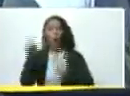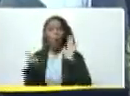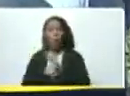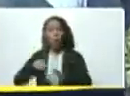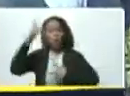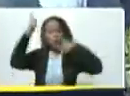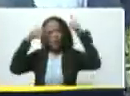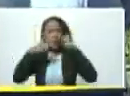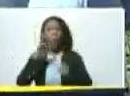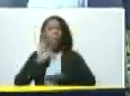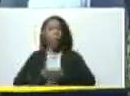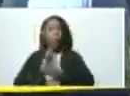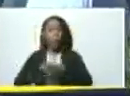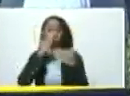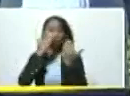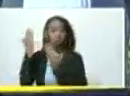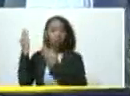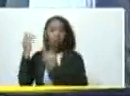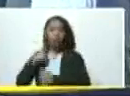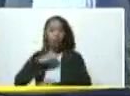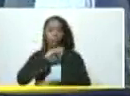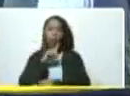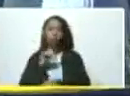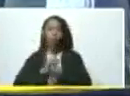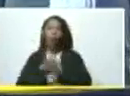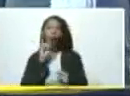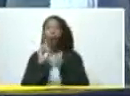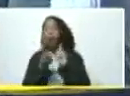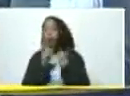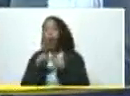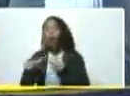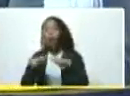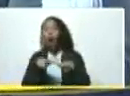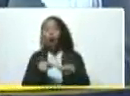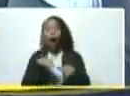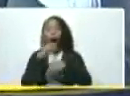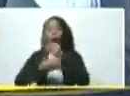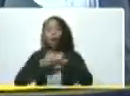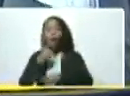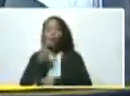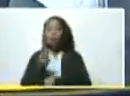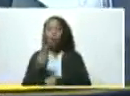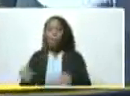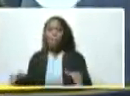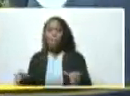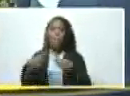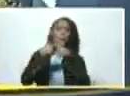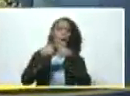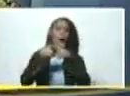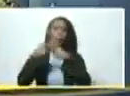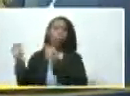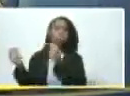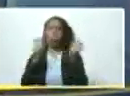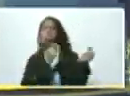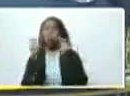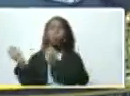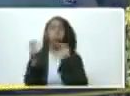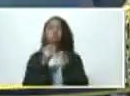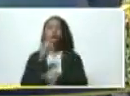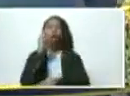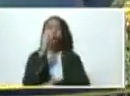señor presidente. Por eso, porque fíjate, te pregunto esto, Brenda, porque en algunos lugares han surgido contradicciones y peleas entre la